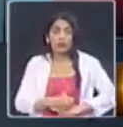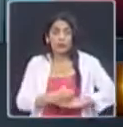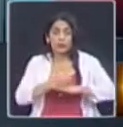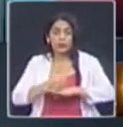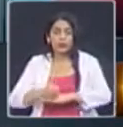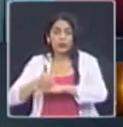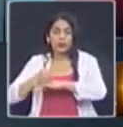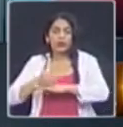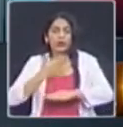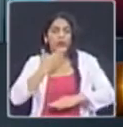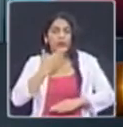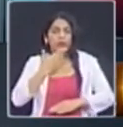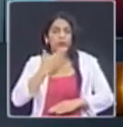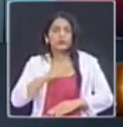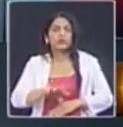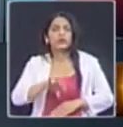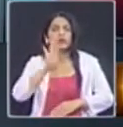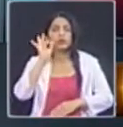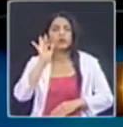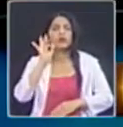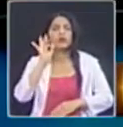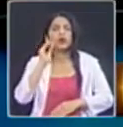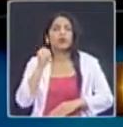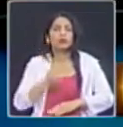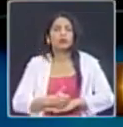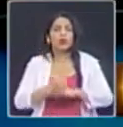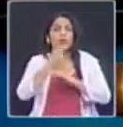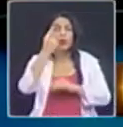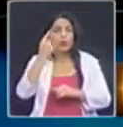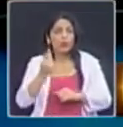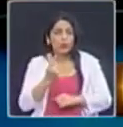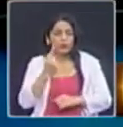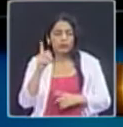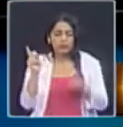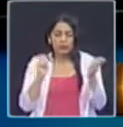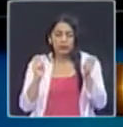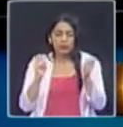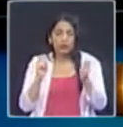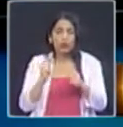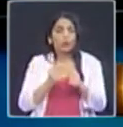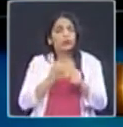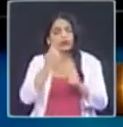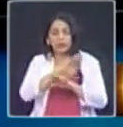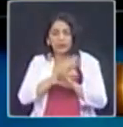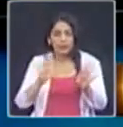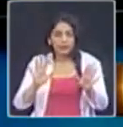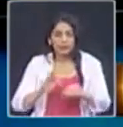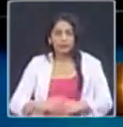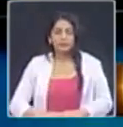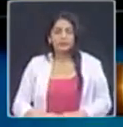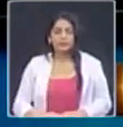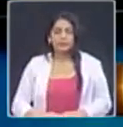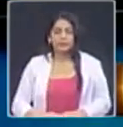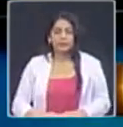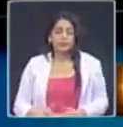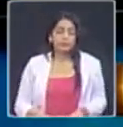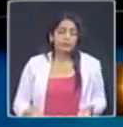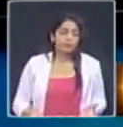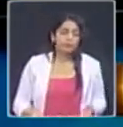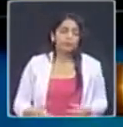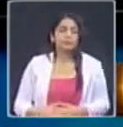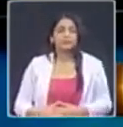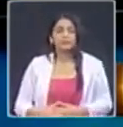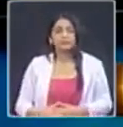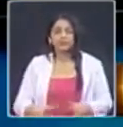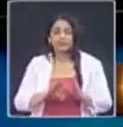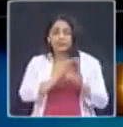podían reelegir por una sola ocasión respetando una tradición histórica jurídica constitucional de todas las